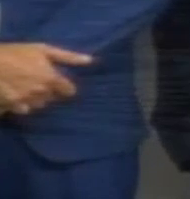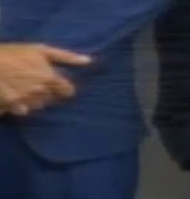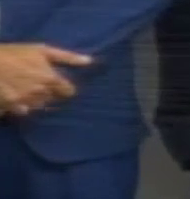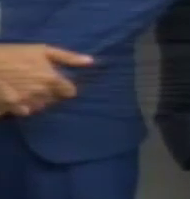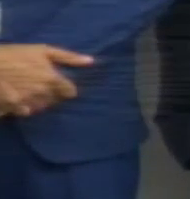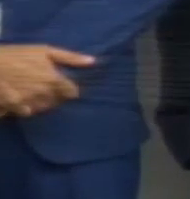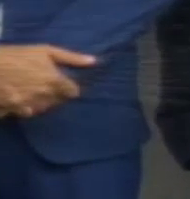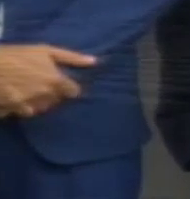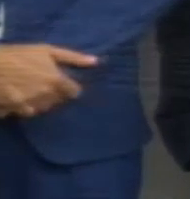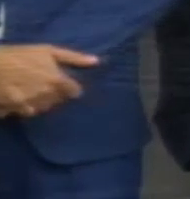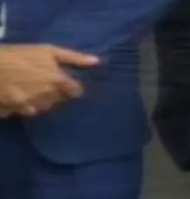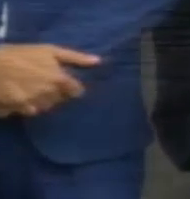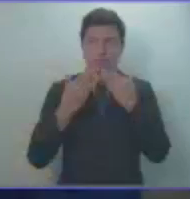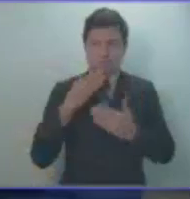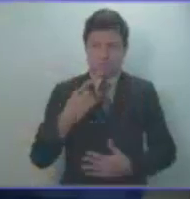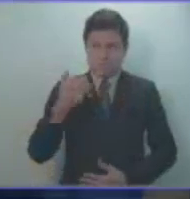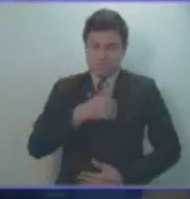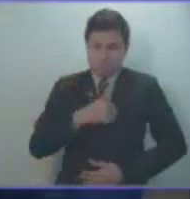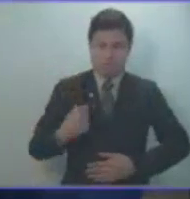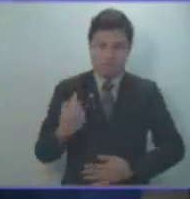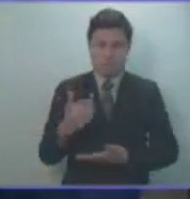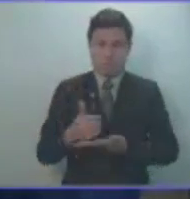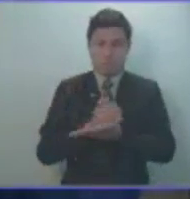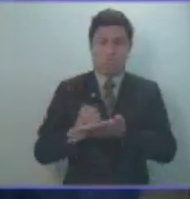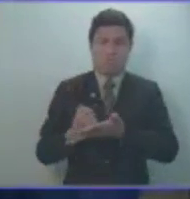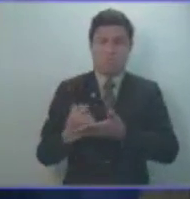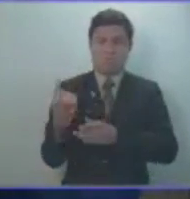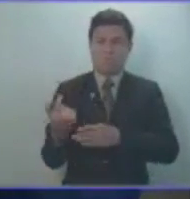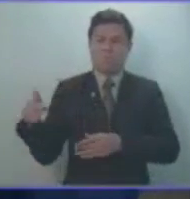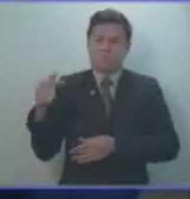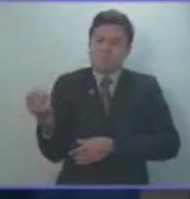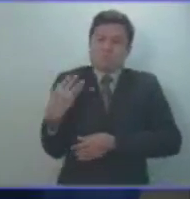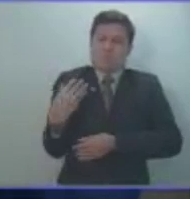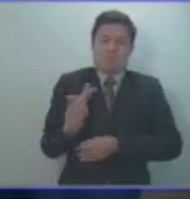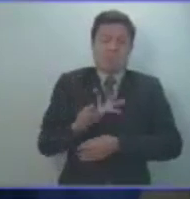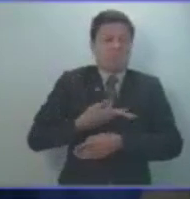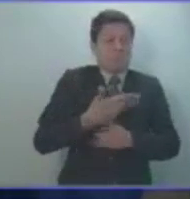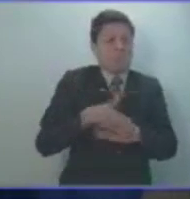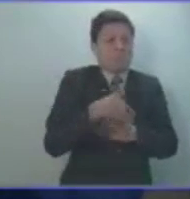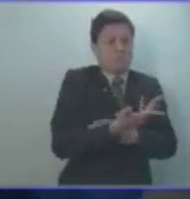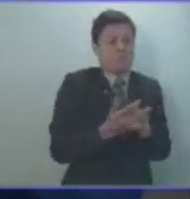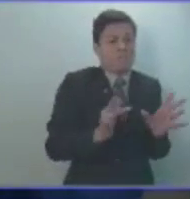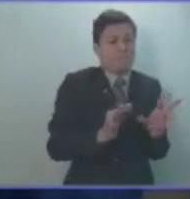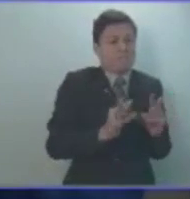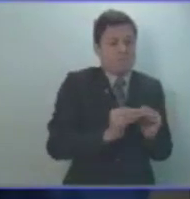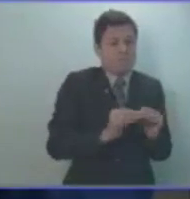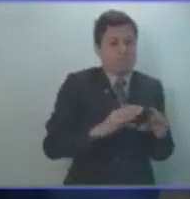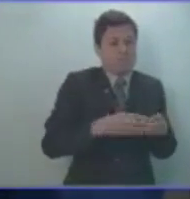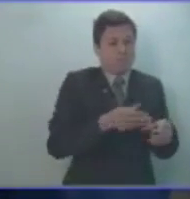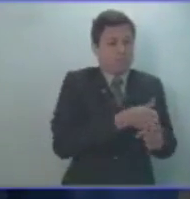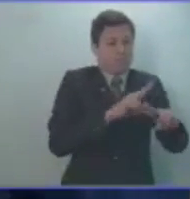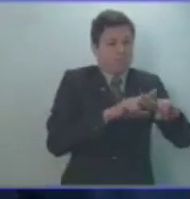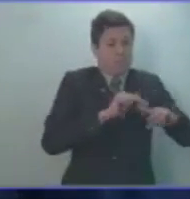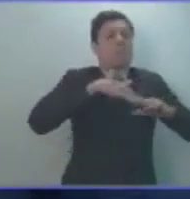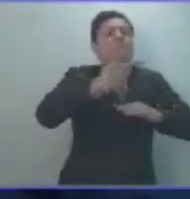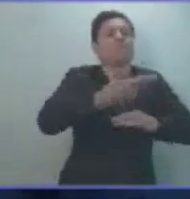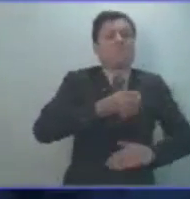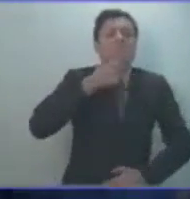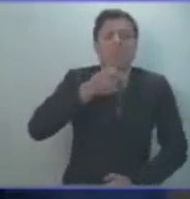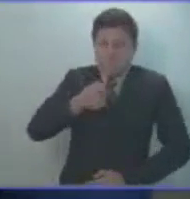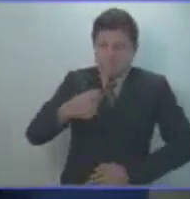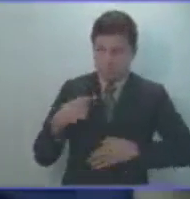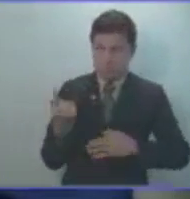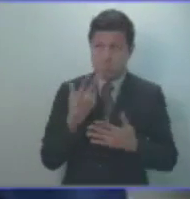ha expresado el titular de la cartera de Hacienda. Quizás dos puntos, sí quisiera yo tal vez una aclaración.